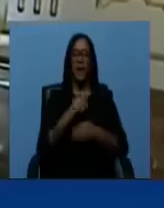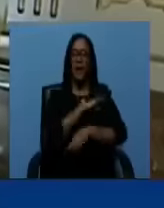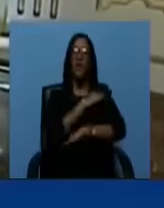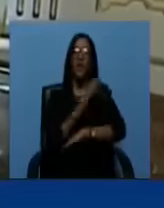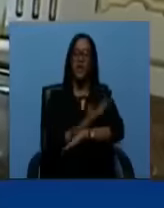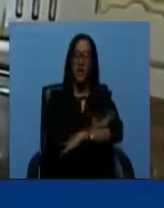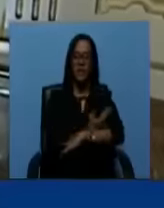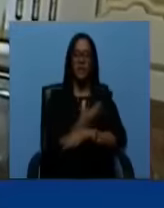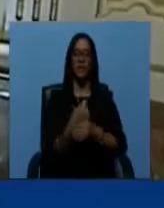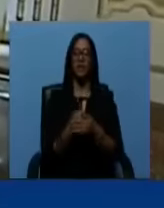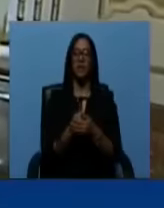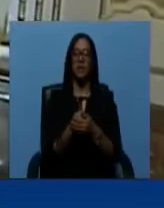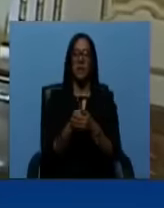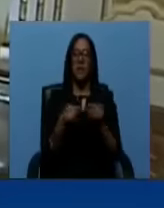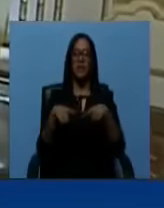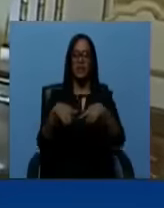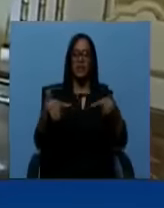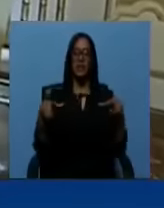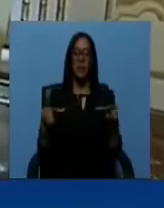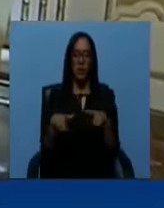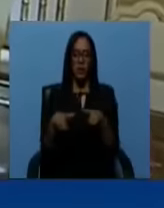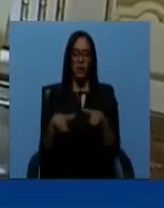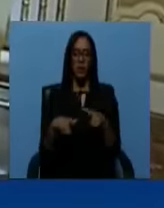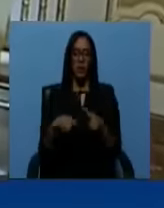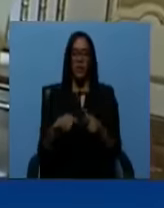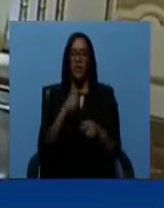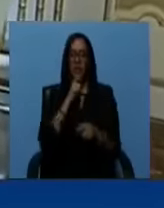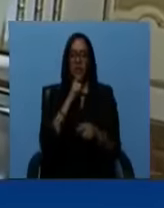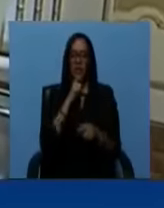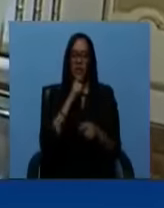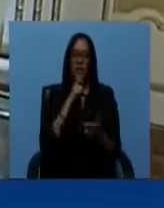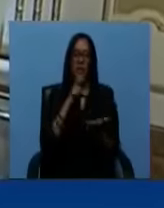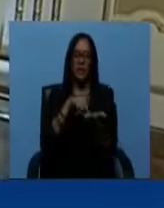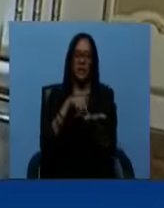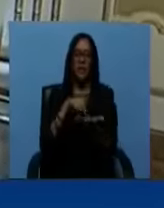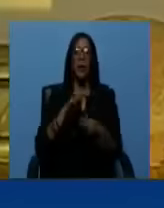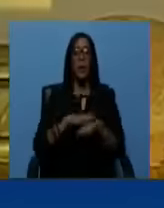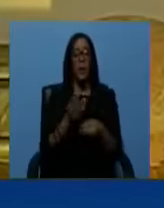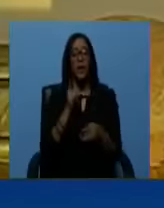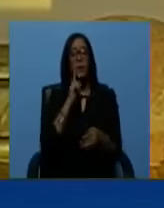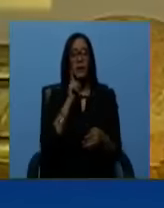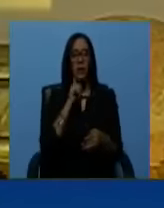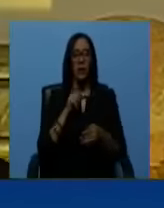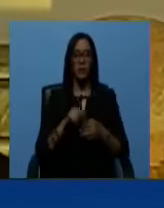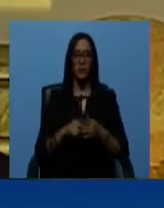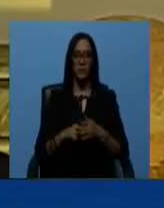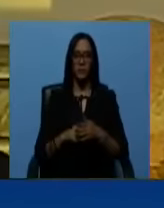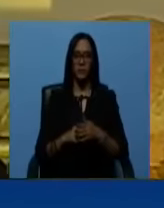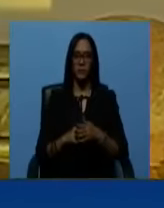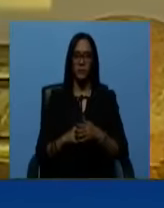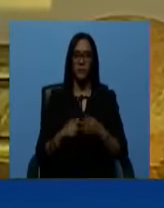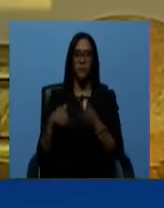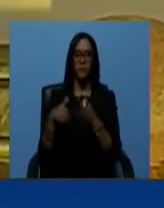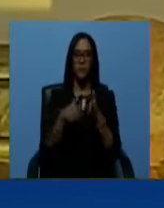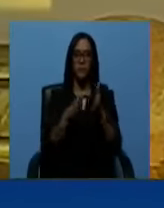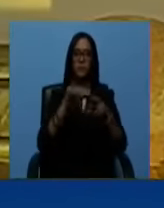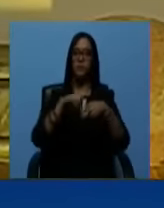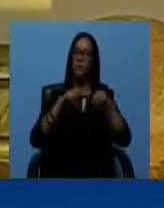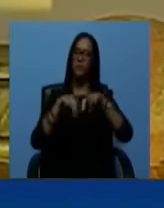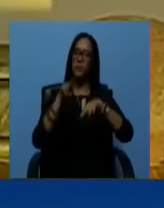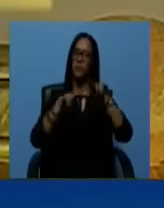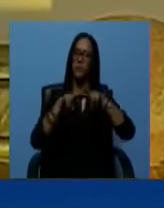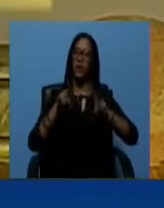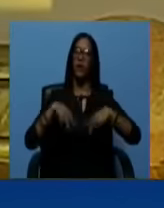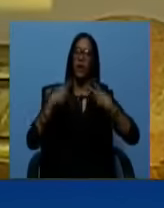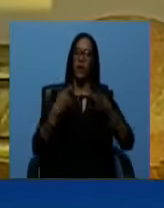fortalecerlas, de los fenómenos adversos que se presentan, porque es mentira que el camino de la construcción de una